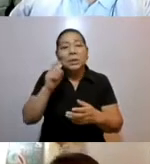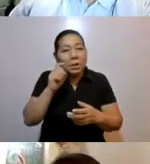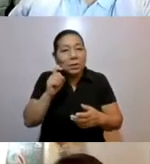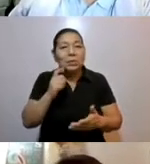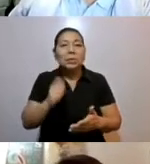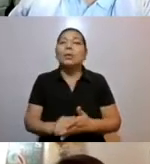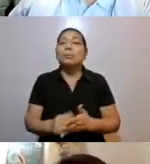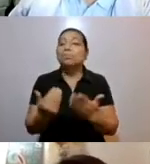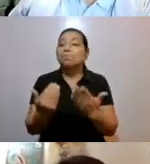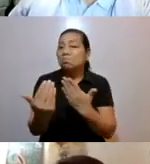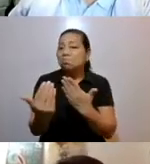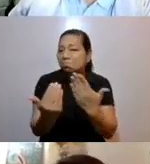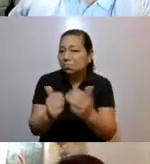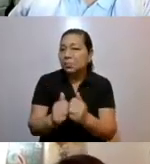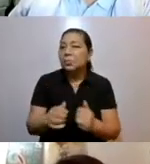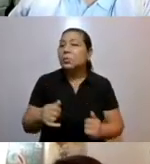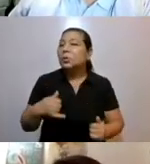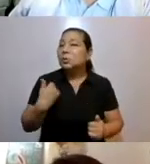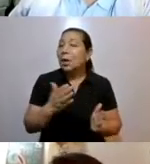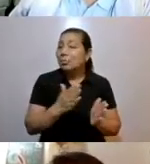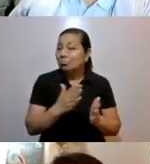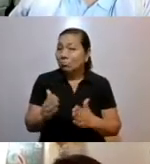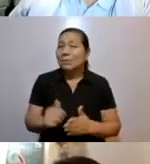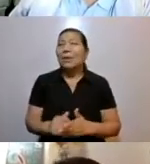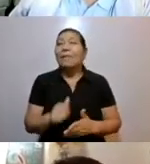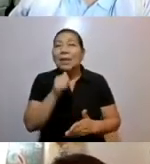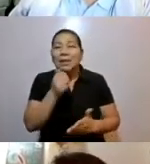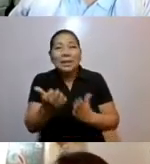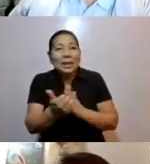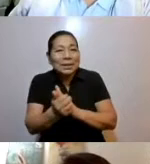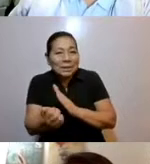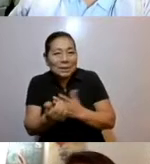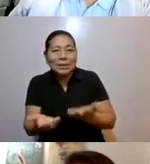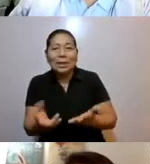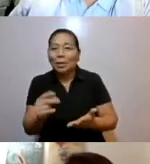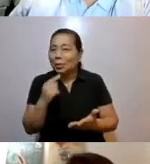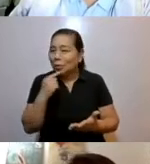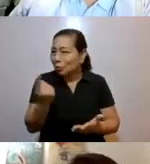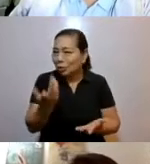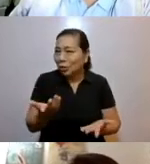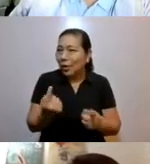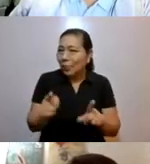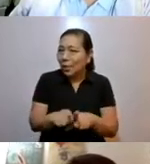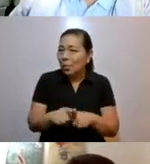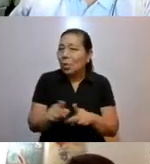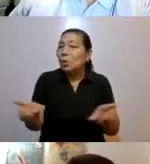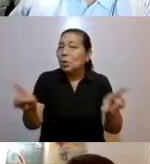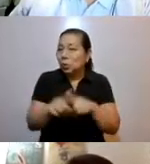Componentes de relación en pacientes jóvenes, aparte de la inexperiencia, ¿no? Inexperiencia no solamente del paciente, sino también de su